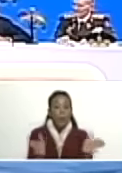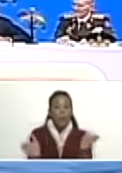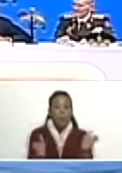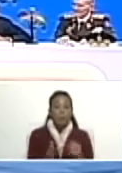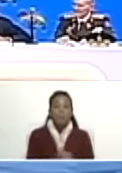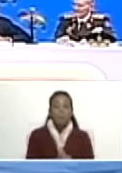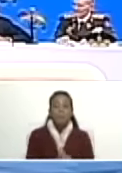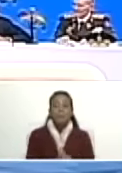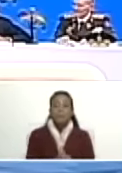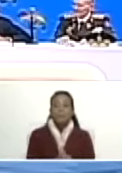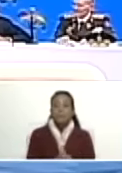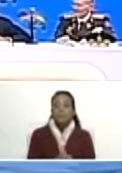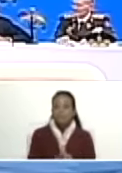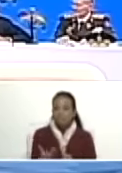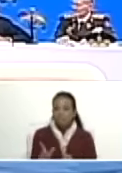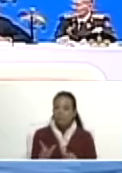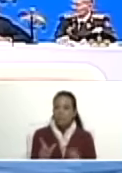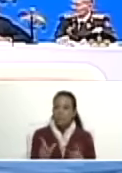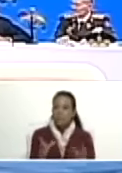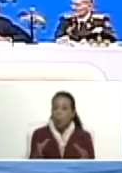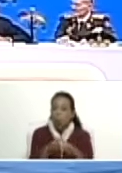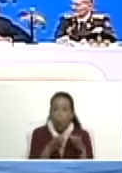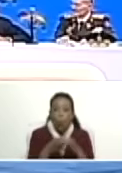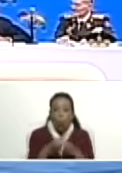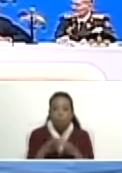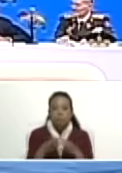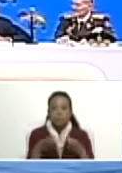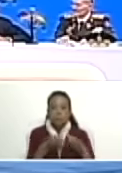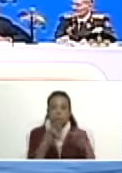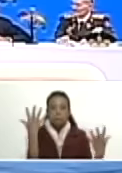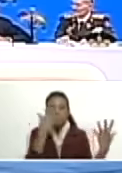España. Hubo reuniones polémicas,